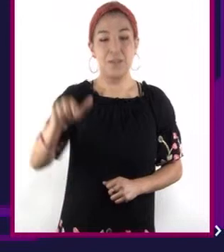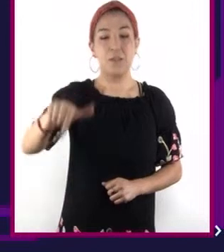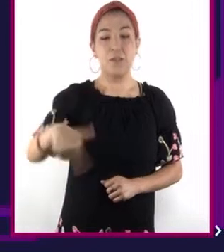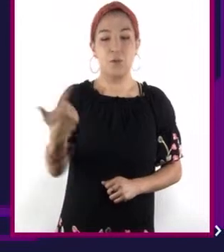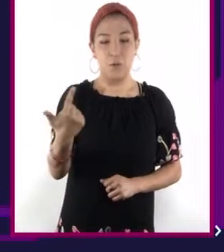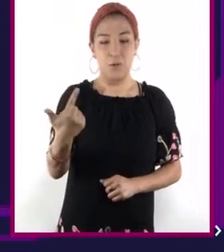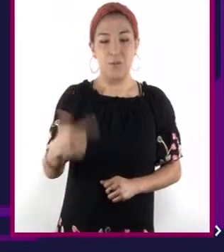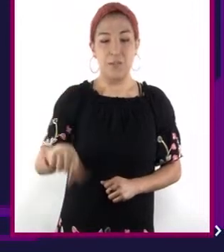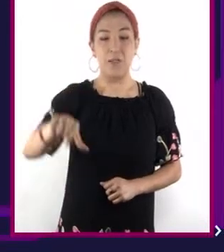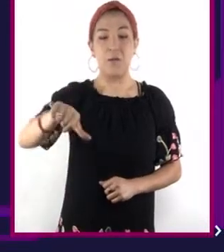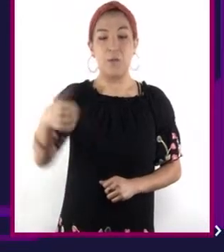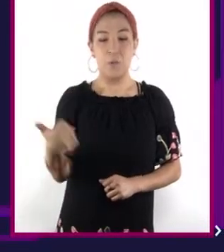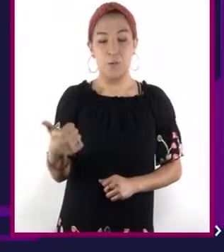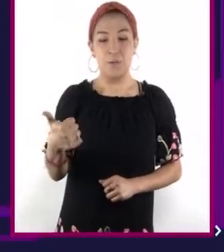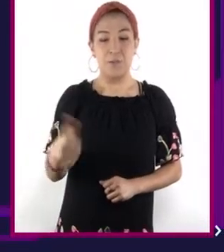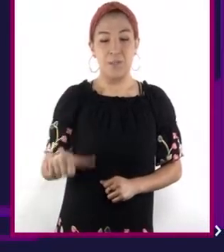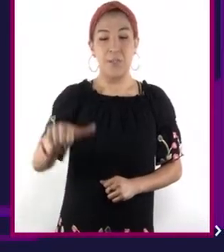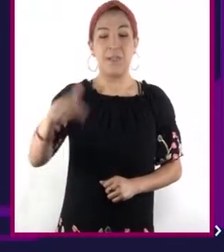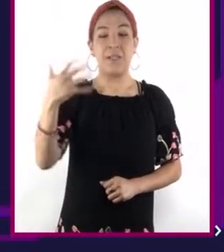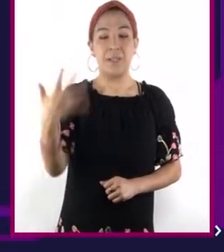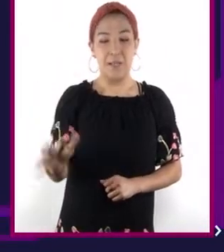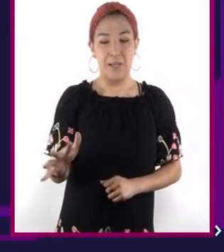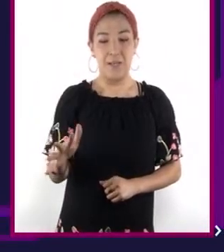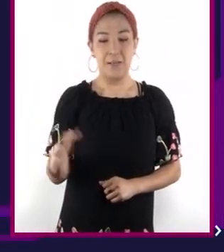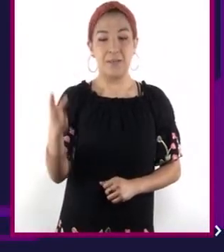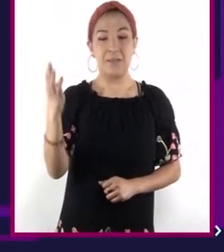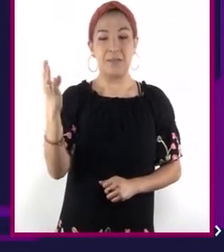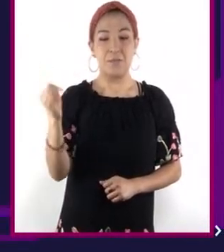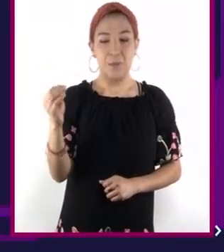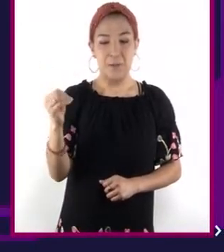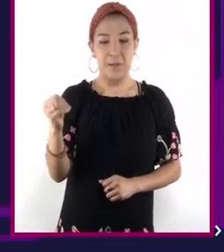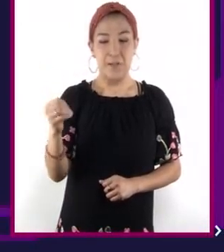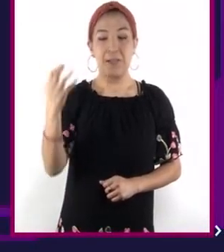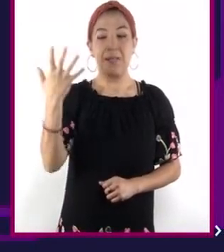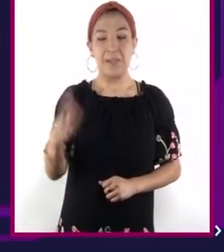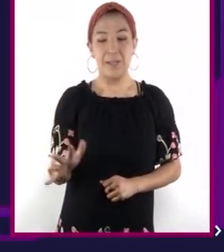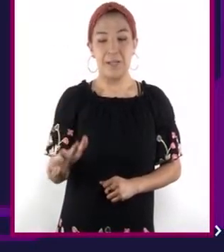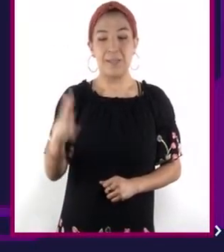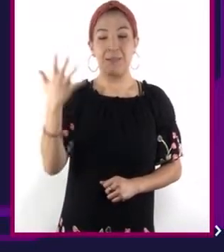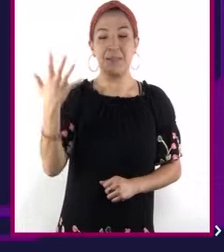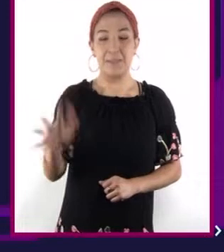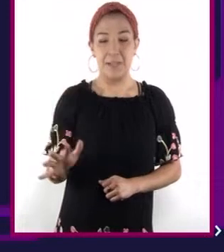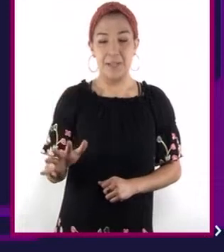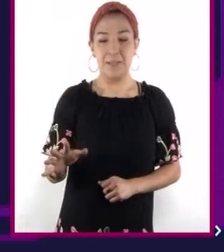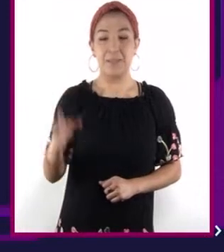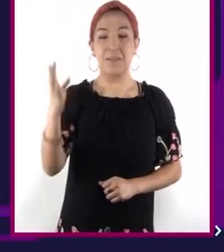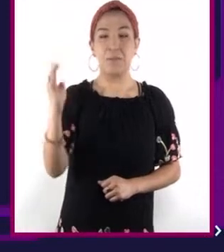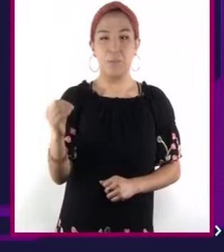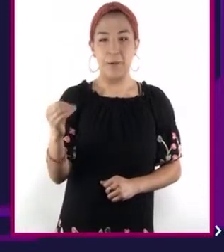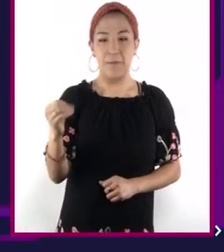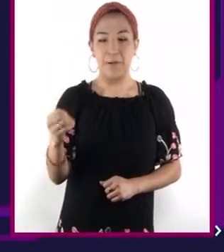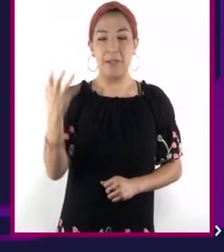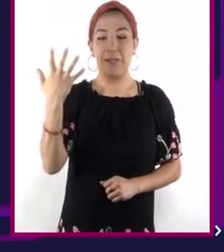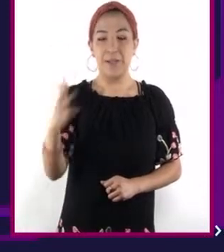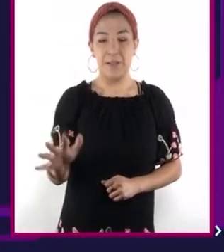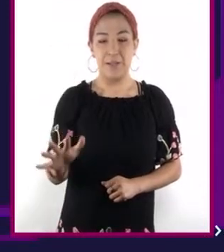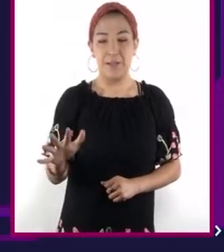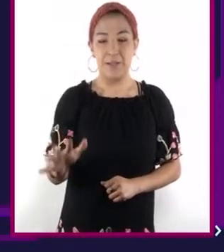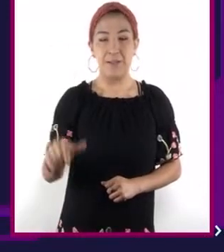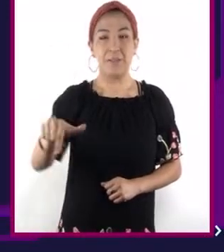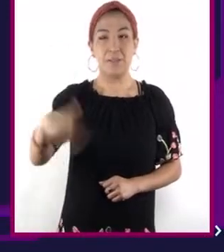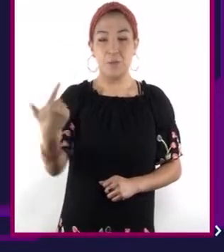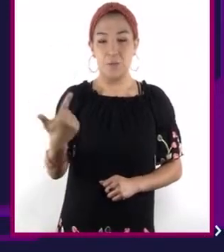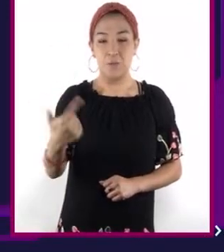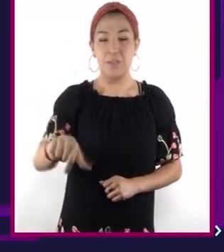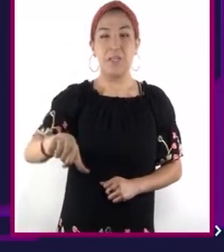10, 12, 11, 10, 9, 10, 10, 9,